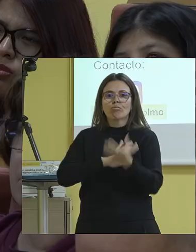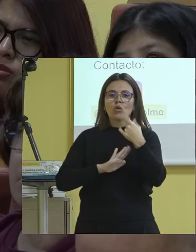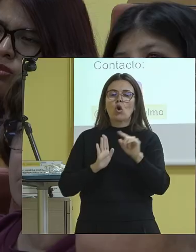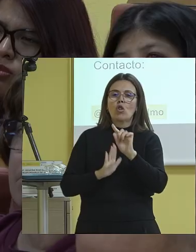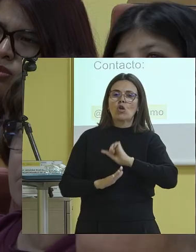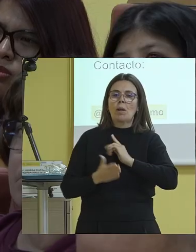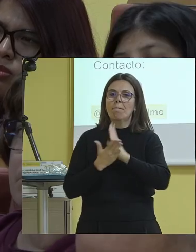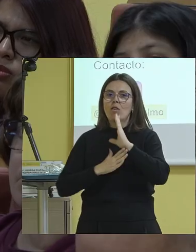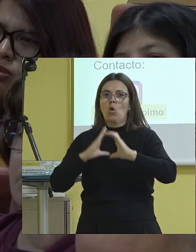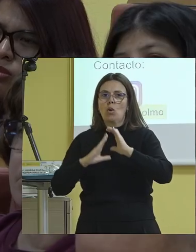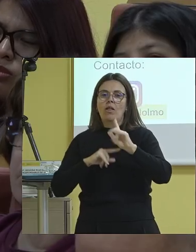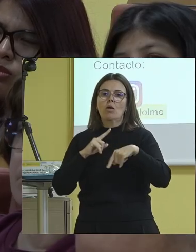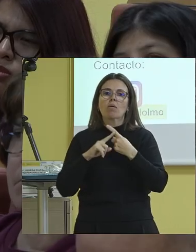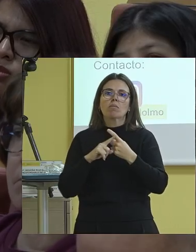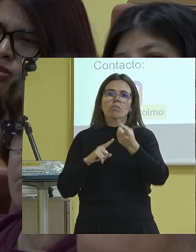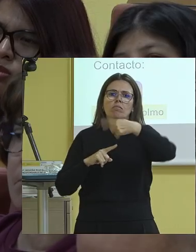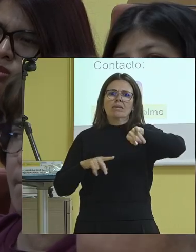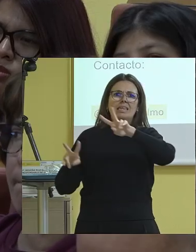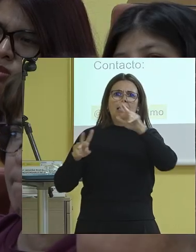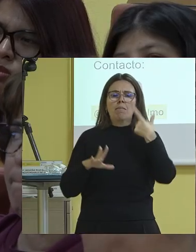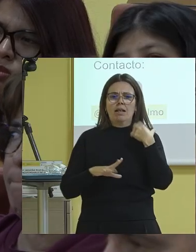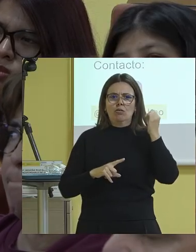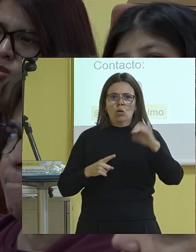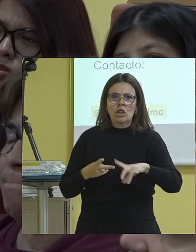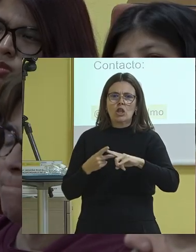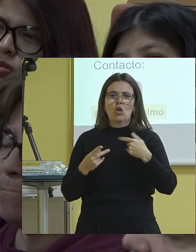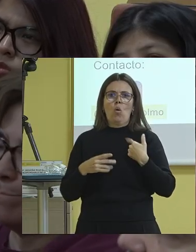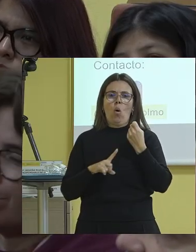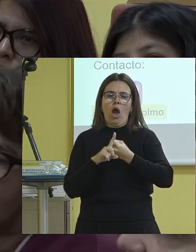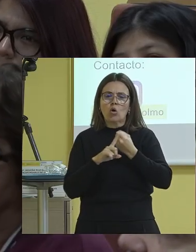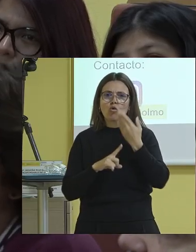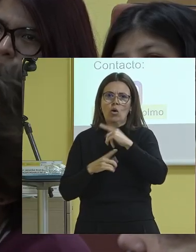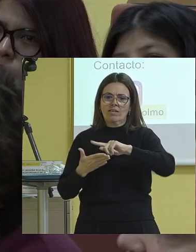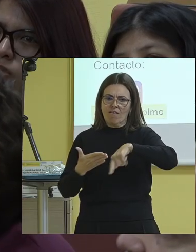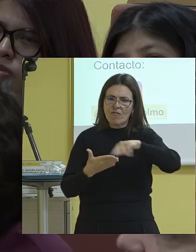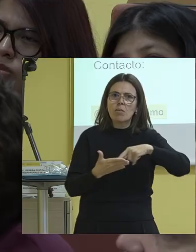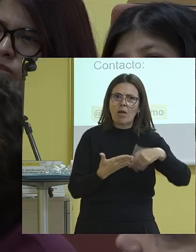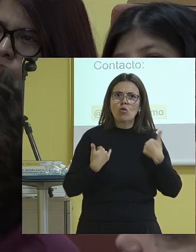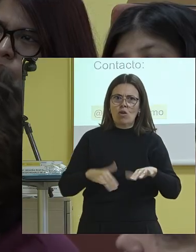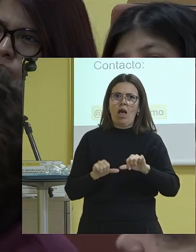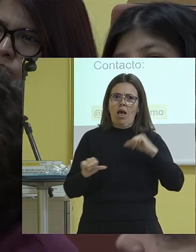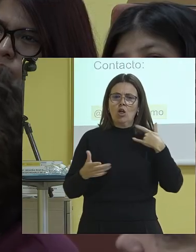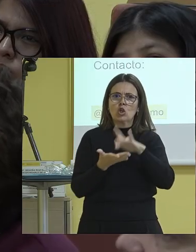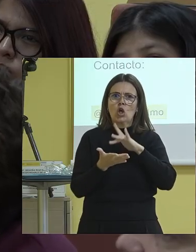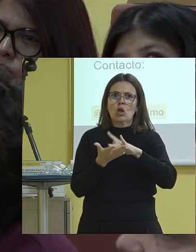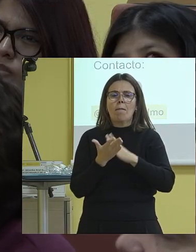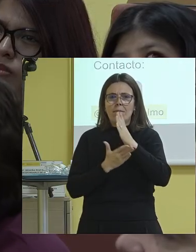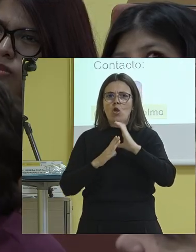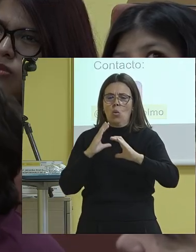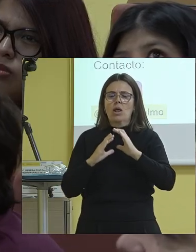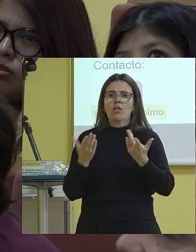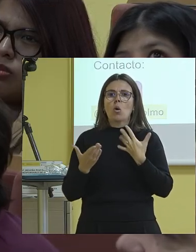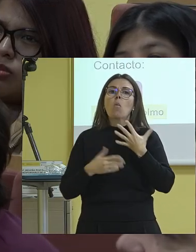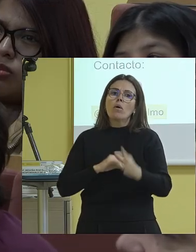en los medios de comunicación, los ha habido con temas de suicidio, de acoso escolar y tal, se han firmado códigos deontológicos por parte de los medios de